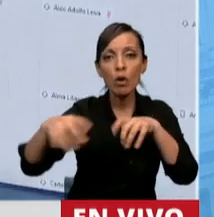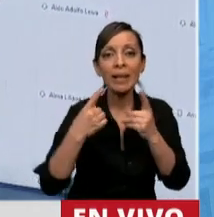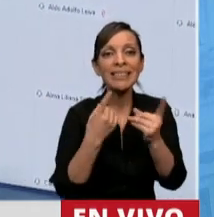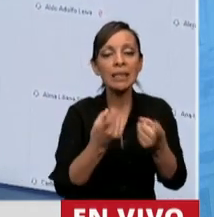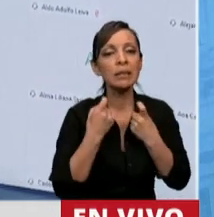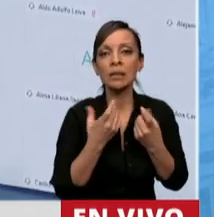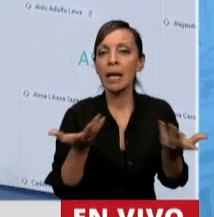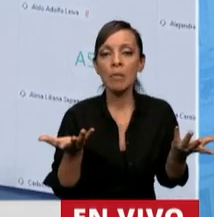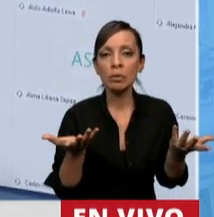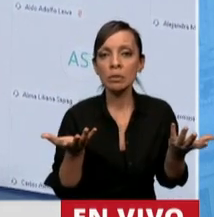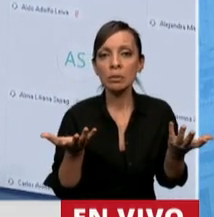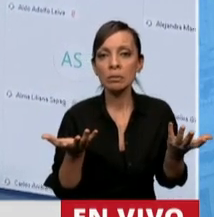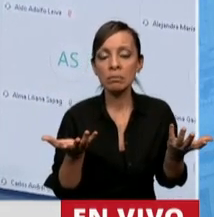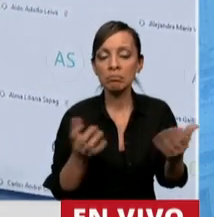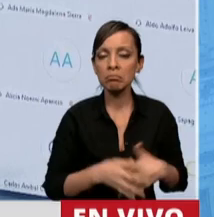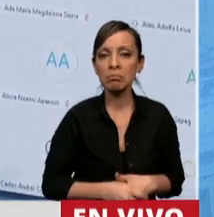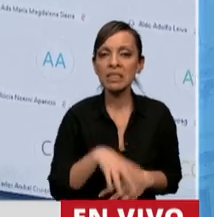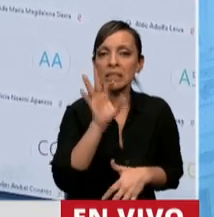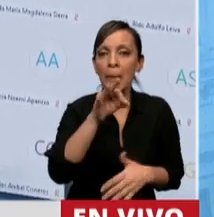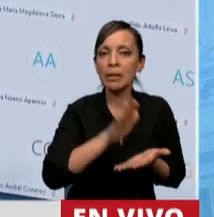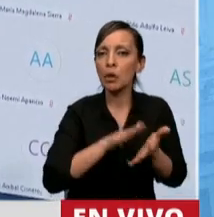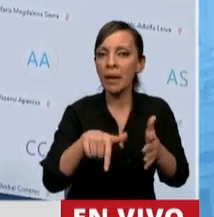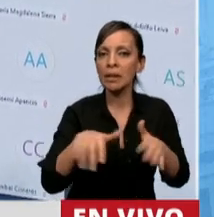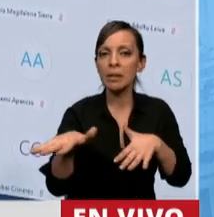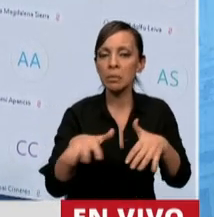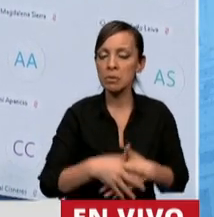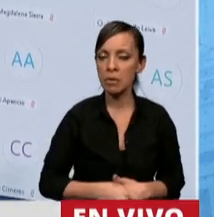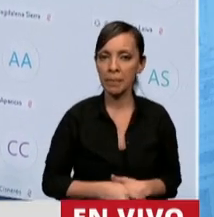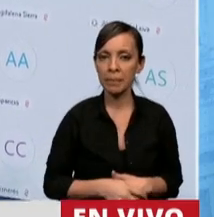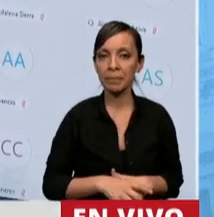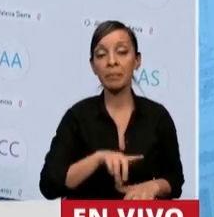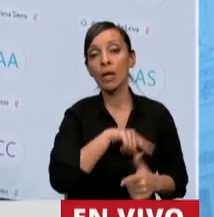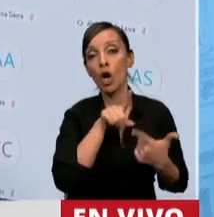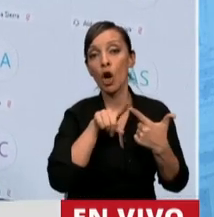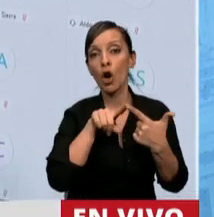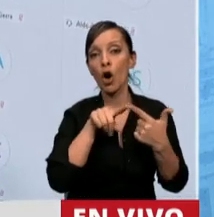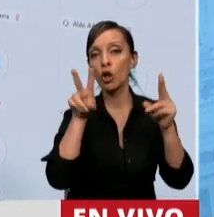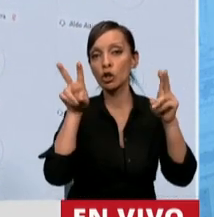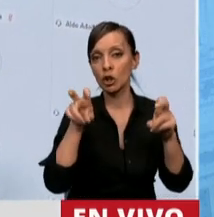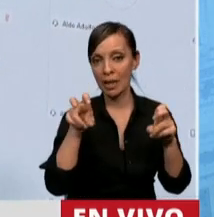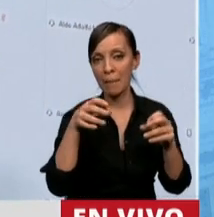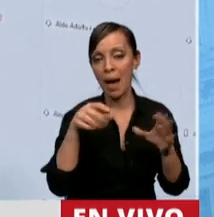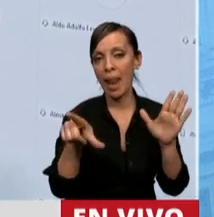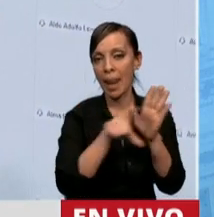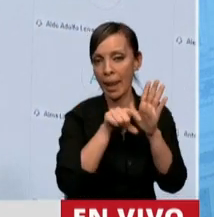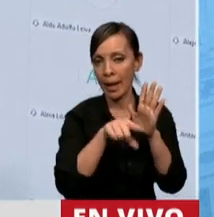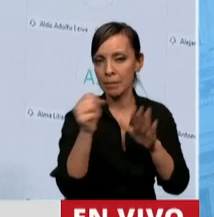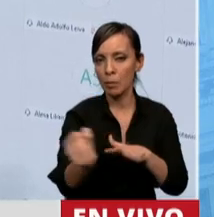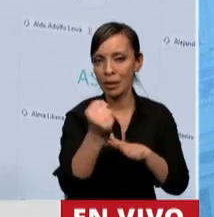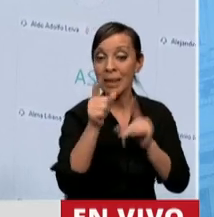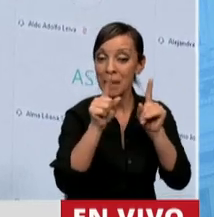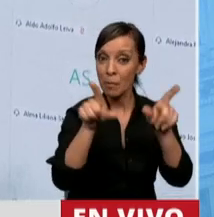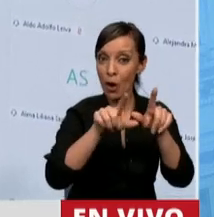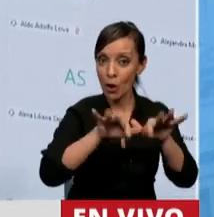merecen anoticiarse estas situaciones. Otra cuestión jurídica relevante y tiene que ver con esa nota. En esa nota